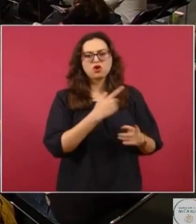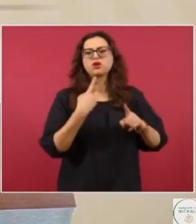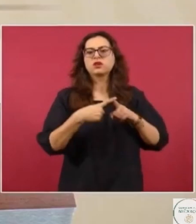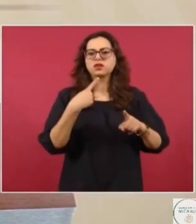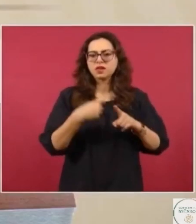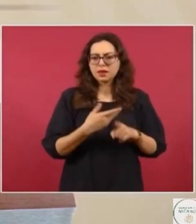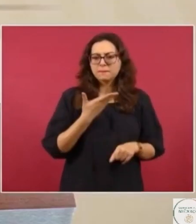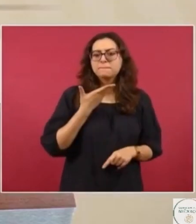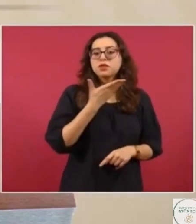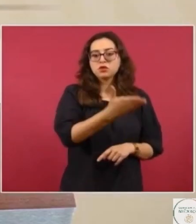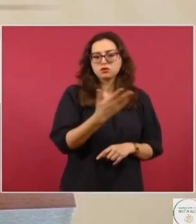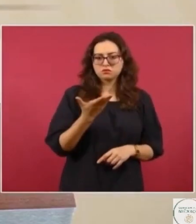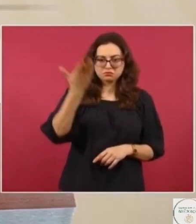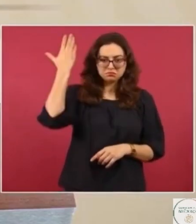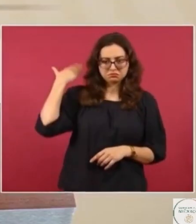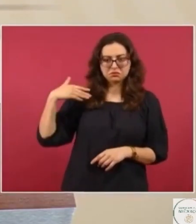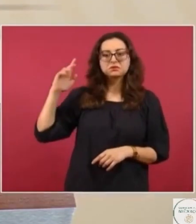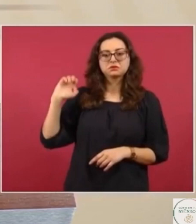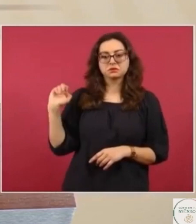de deuda,